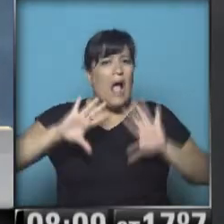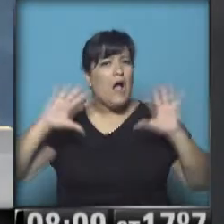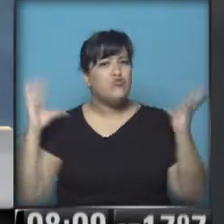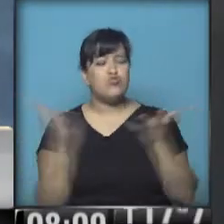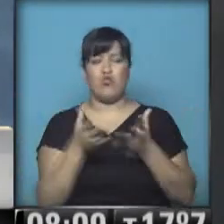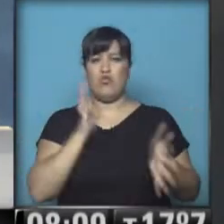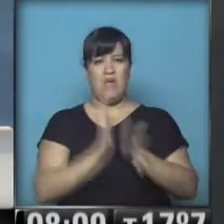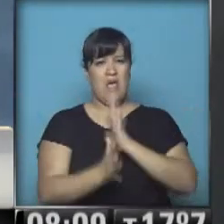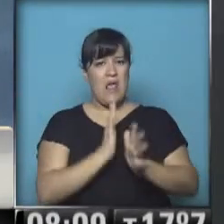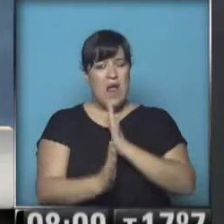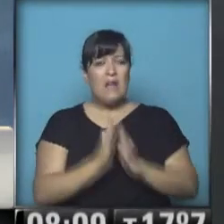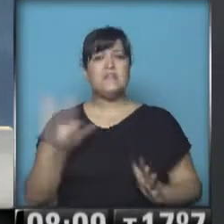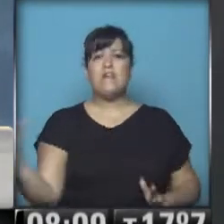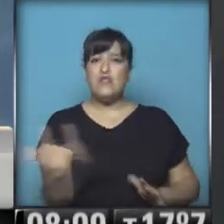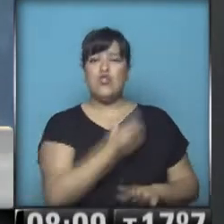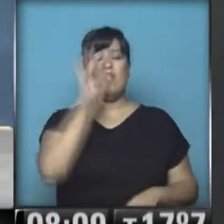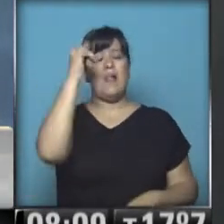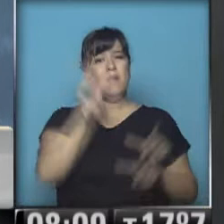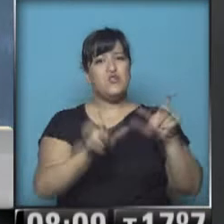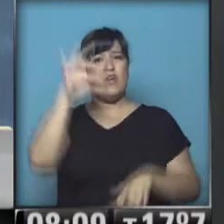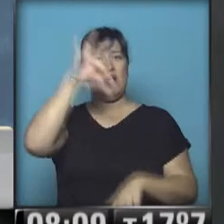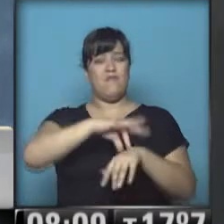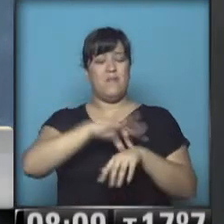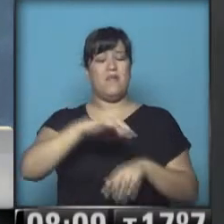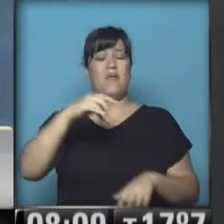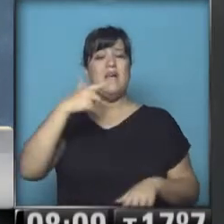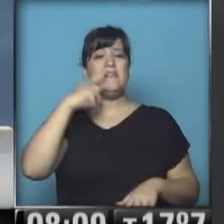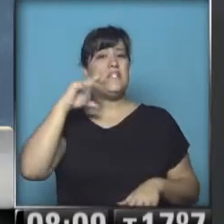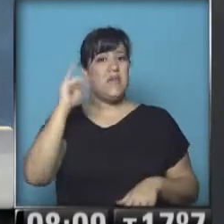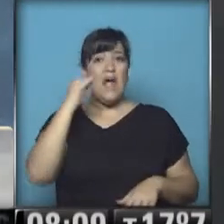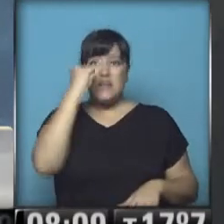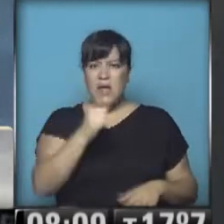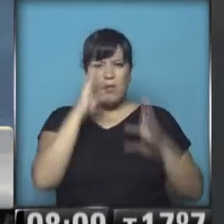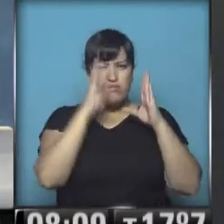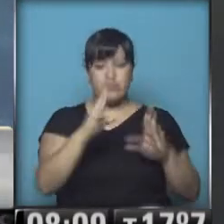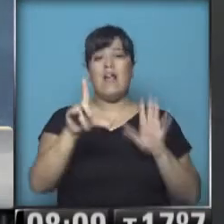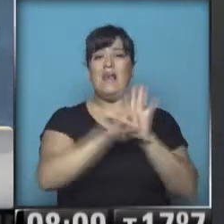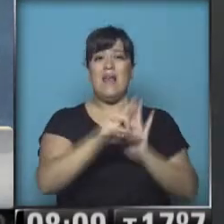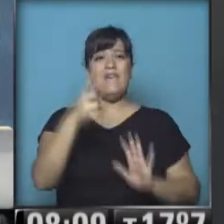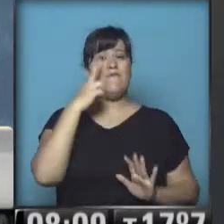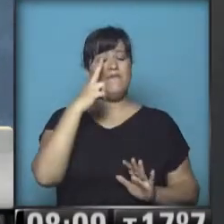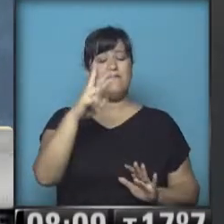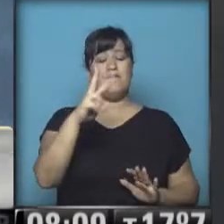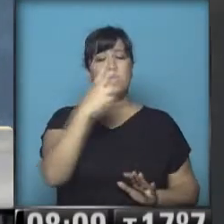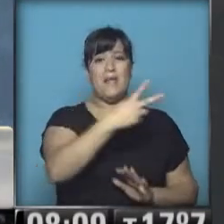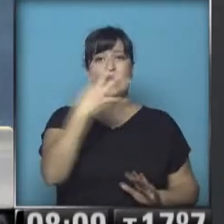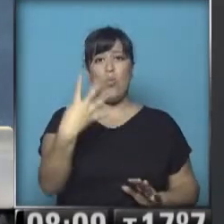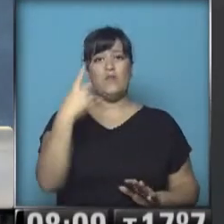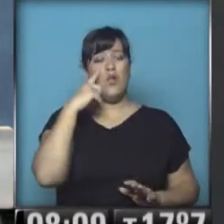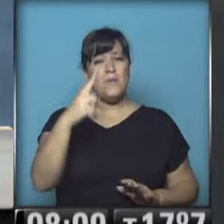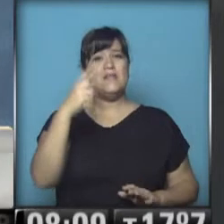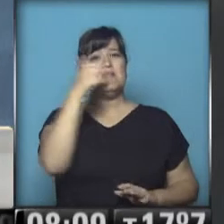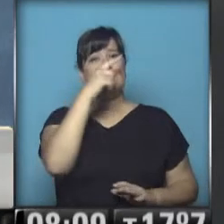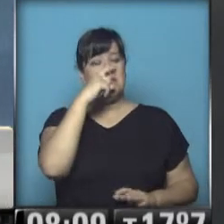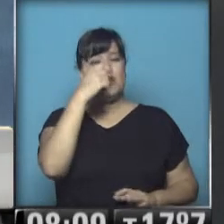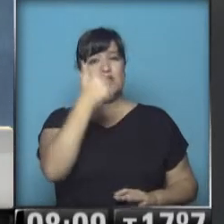a todos los pacientes enfermos de sida en este sentido desde la ley 24.455 se establece la